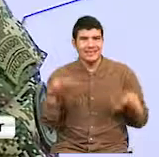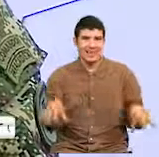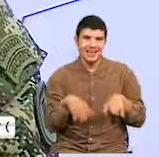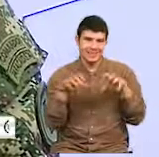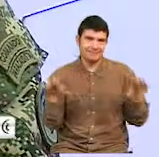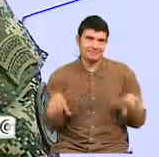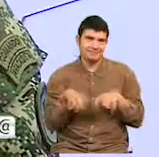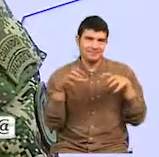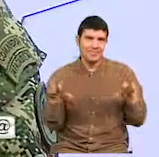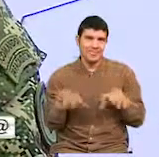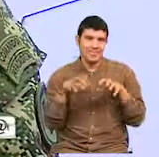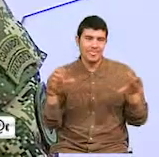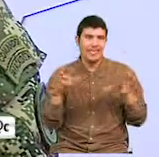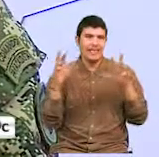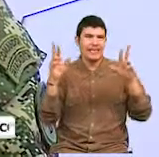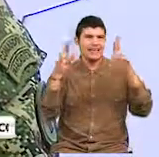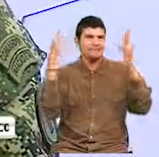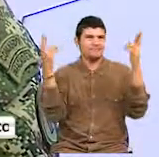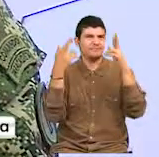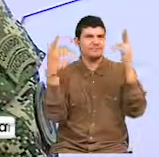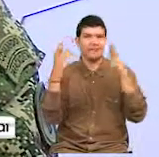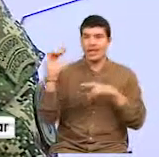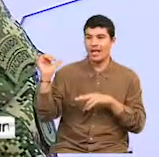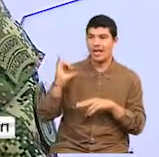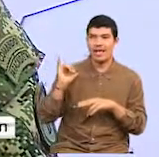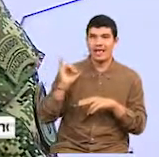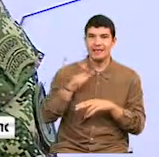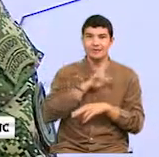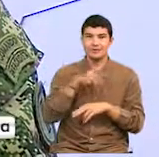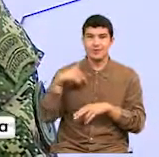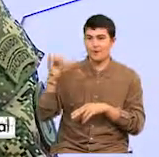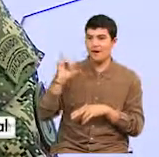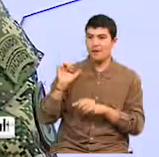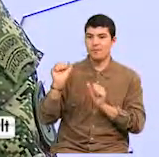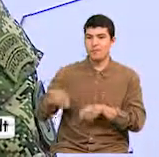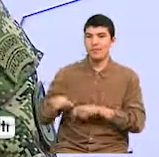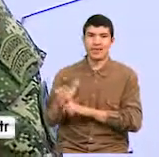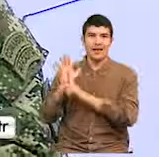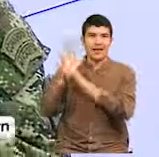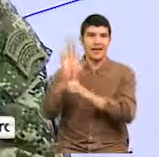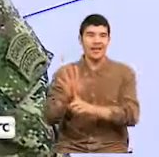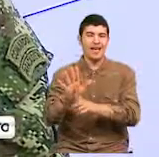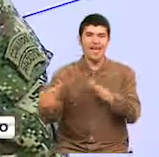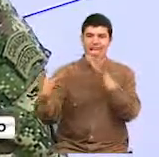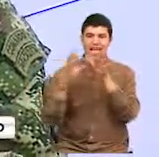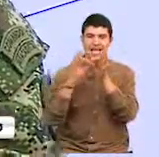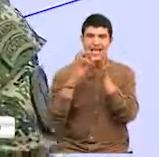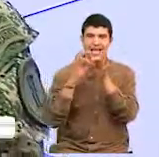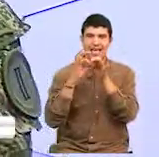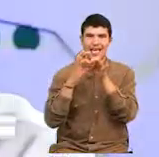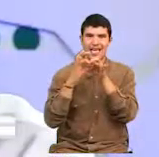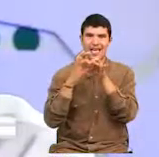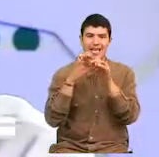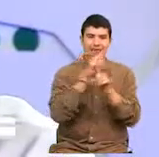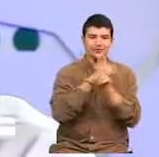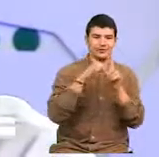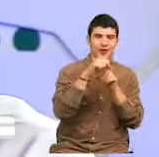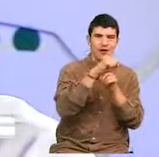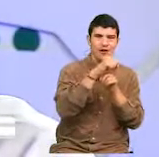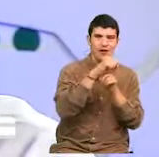actividades cívico-militares, donde nosotros podamos ser un enlace entre la